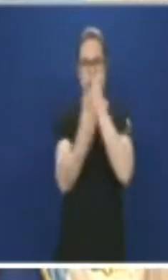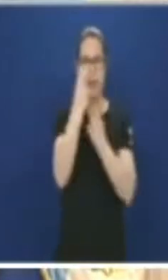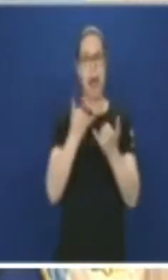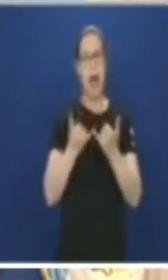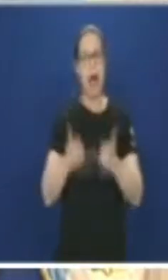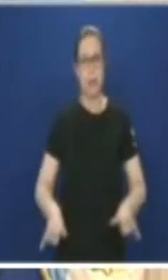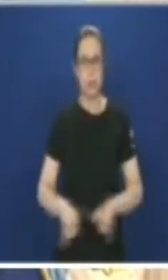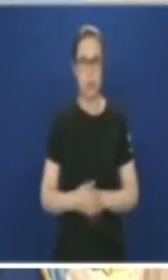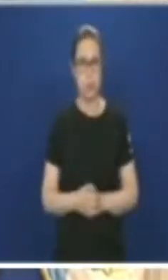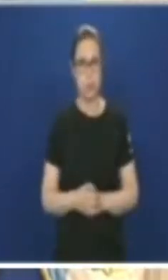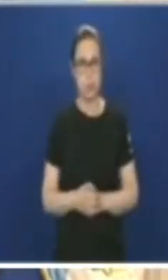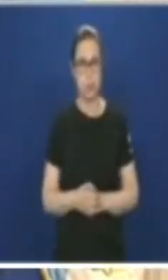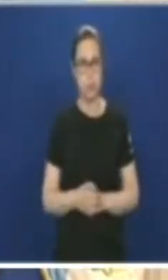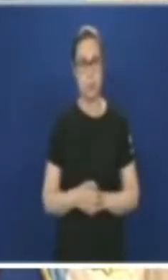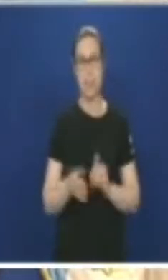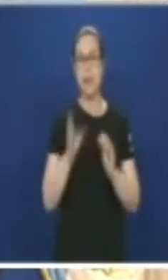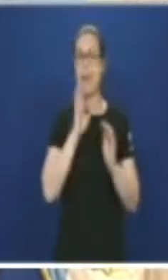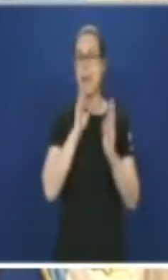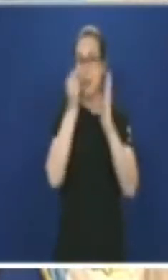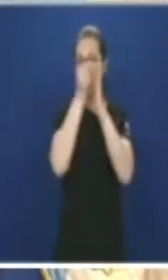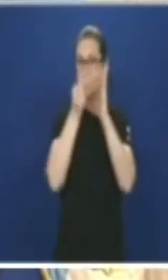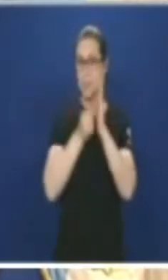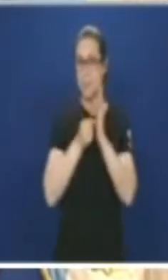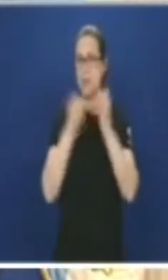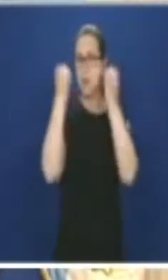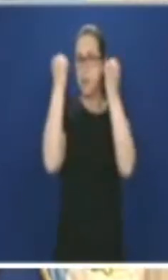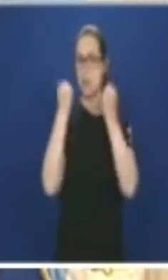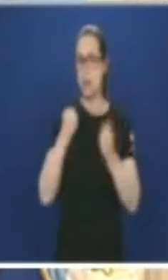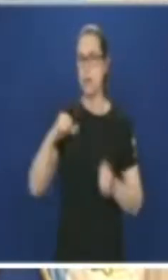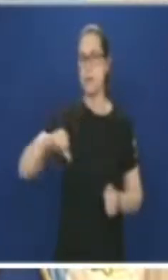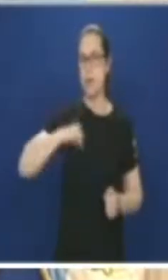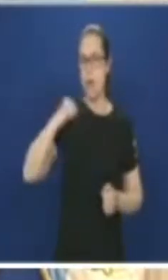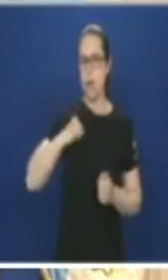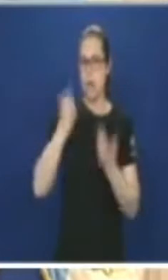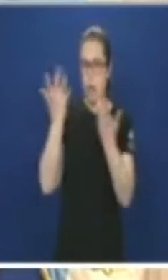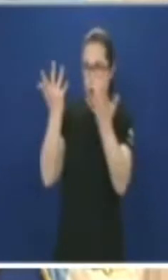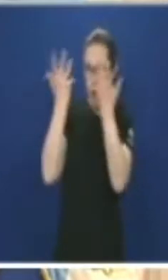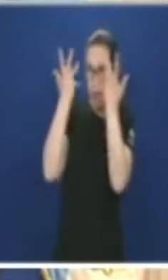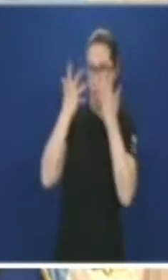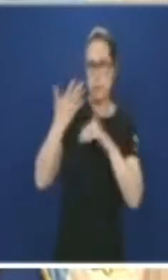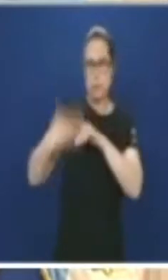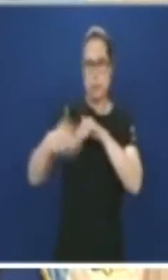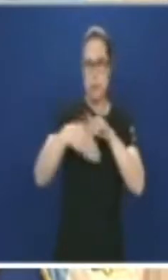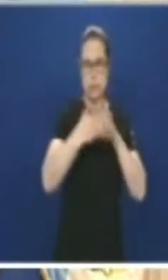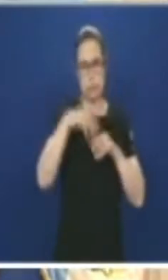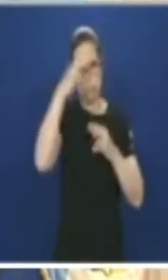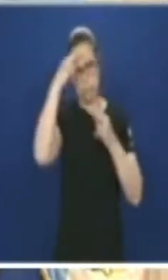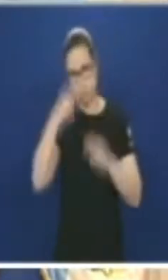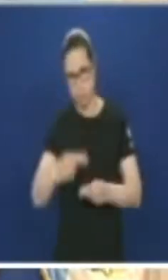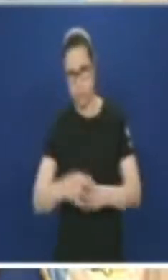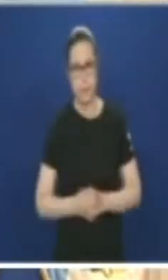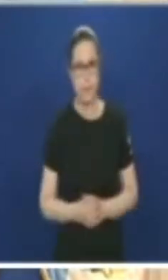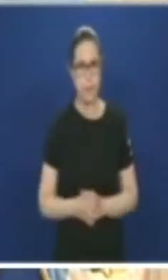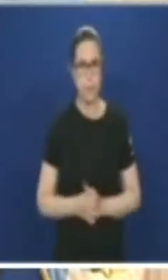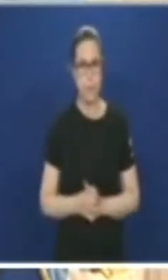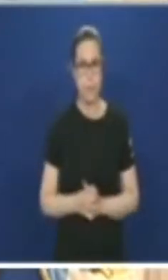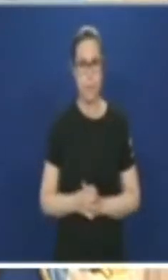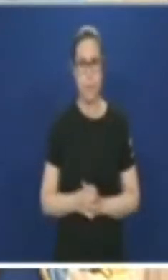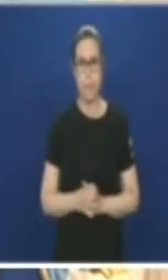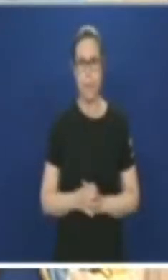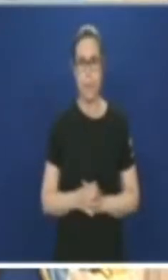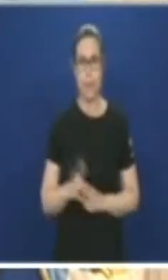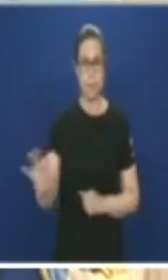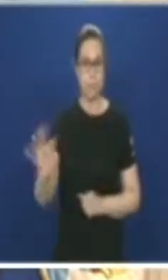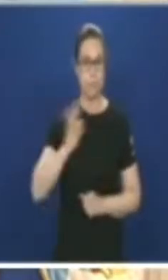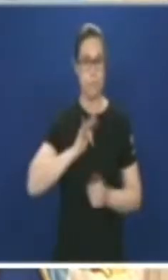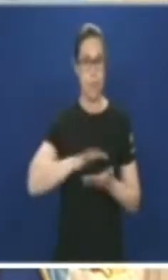respetamos as indicacións das autoridades sanitarias para frear a COVID-19. Quero que as miñas primeiras